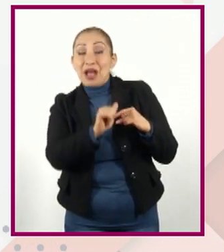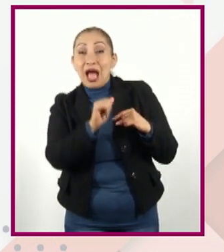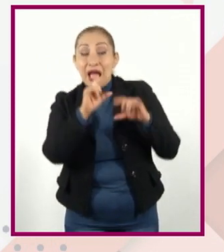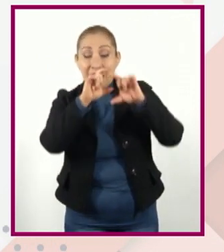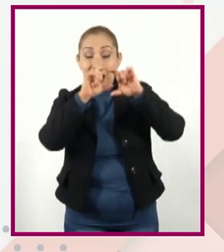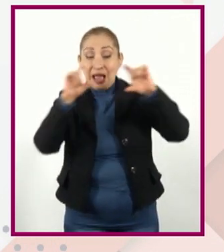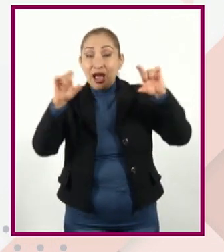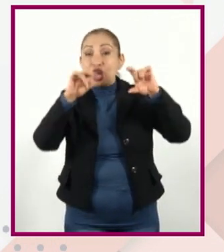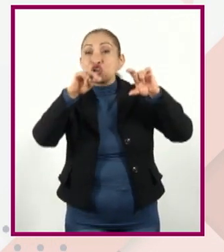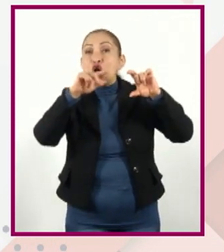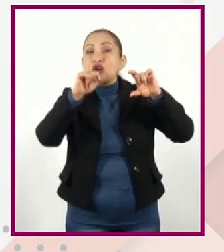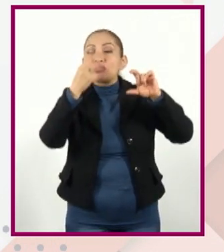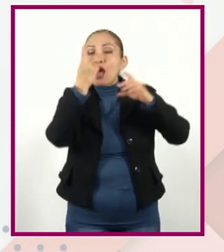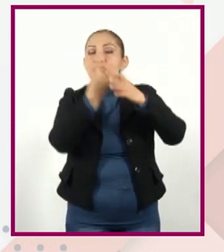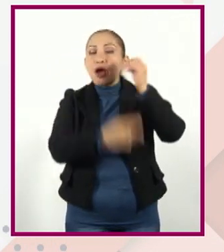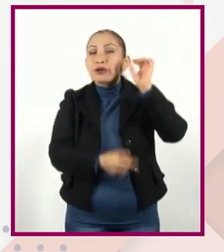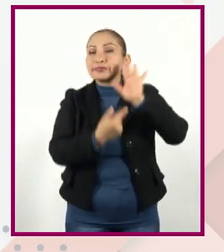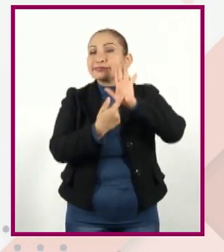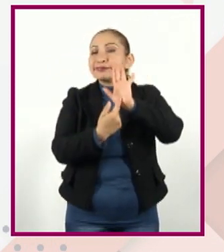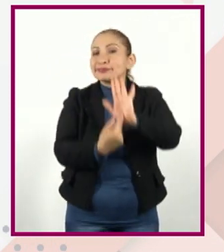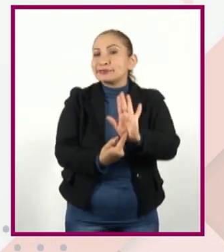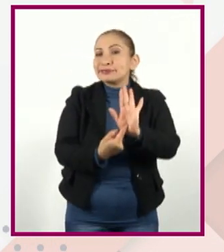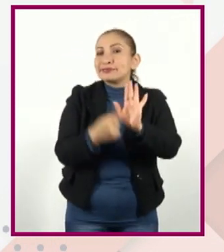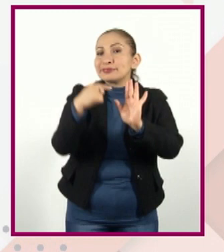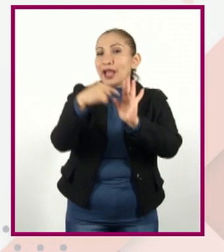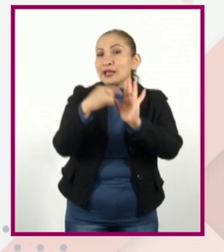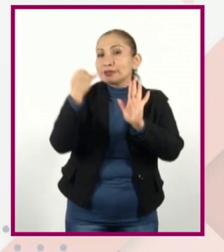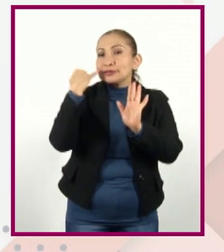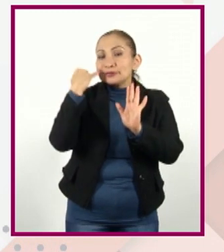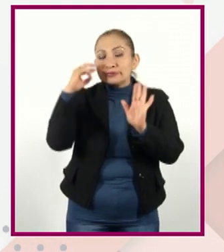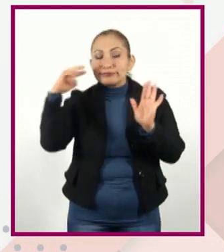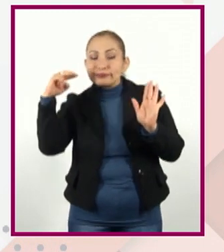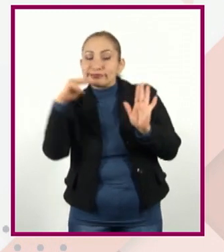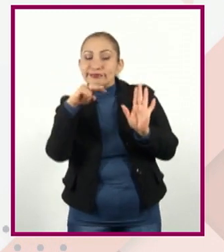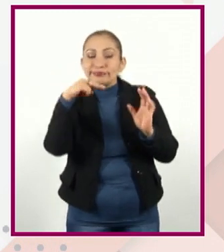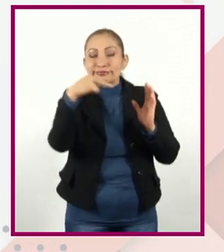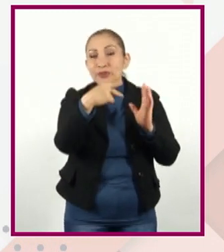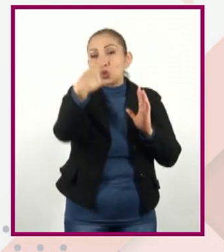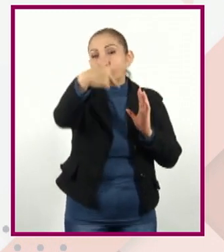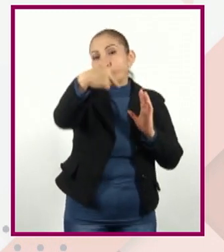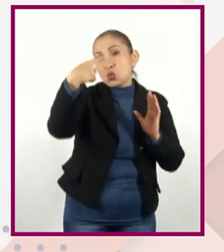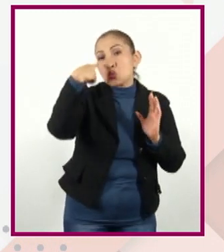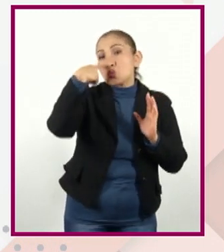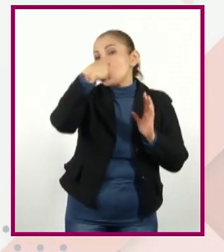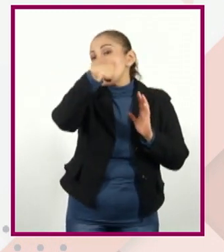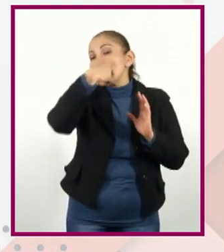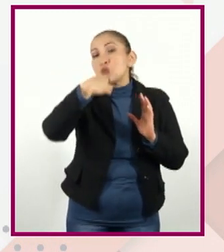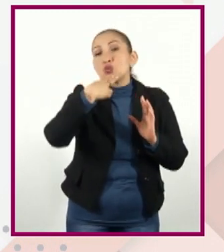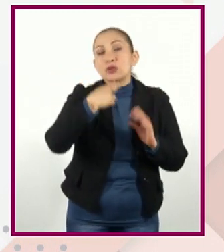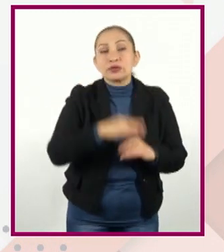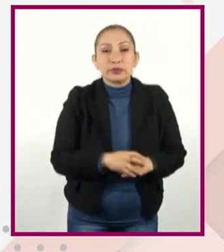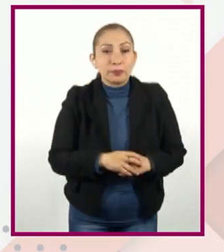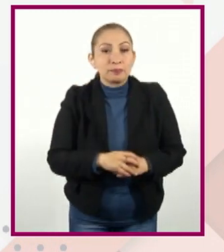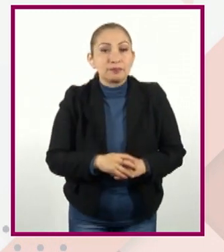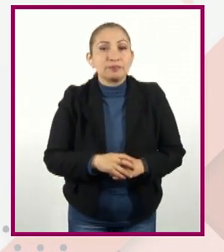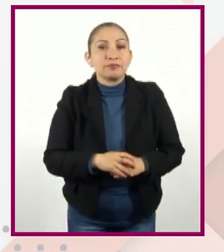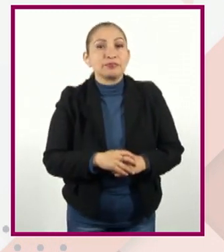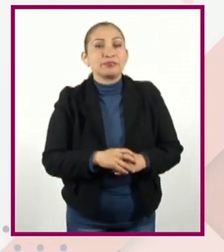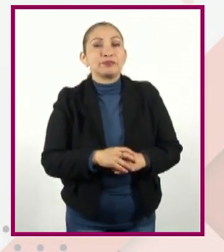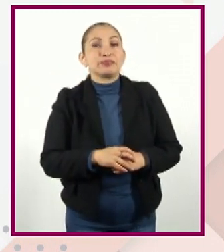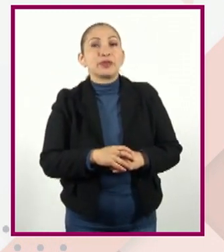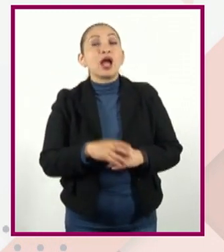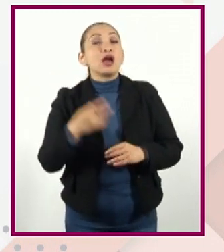informativa contribuye a notar la perspectiva de los medios informativos que se están utilizando, es decir,